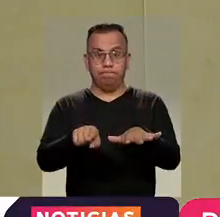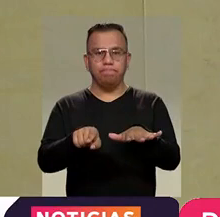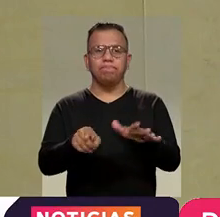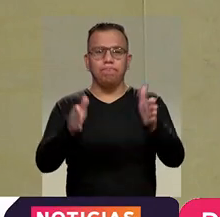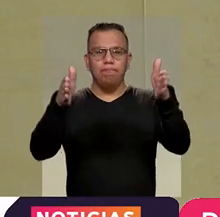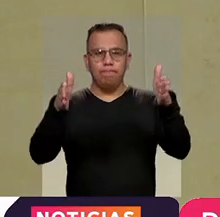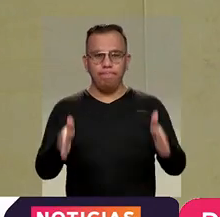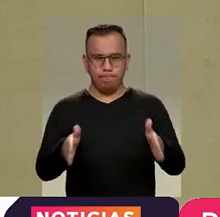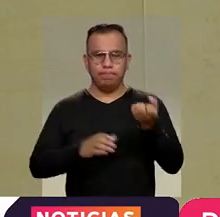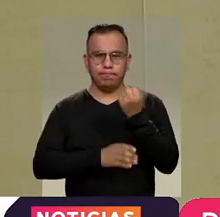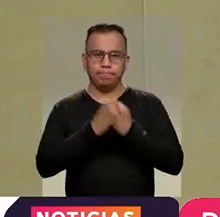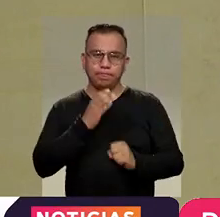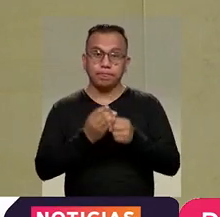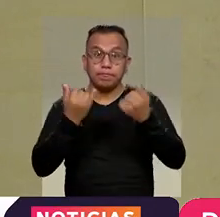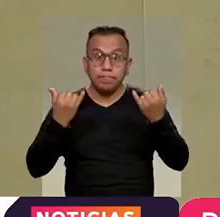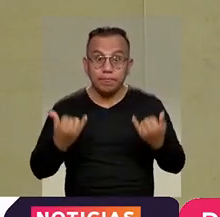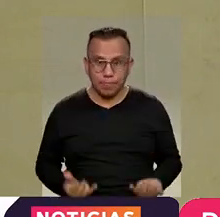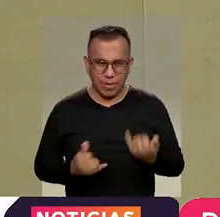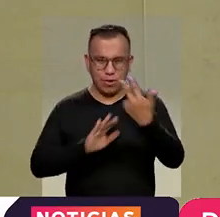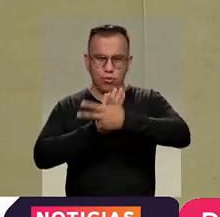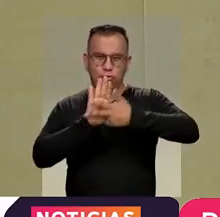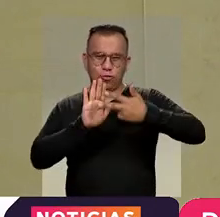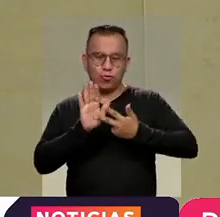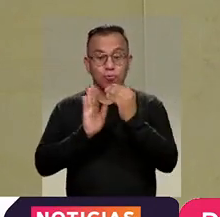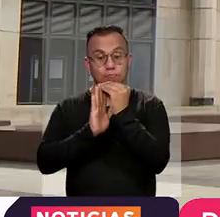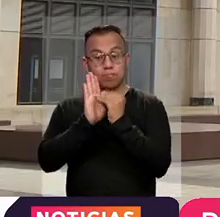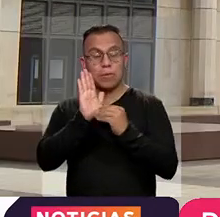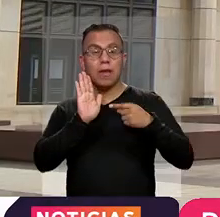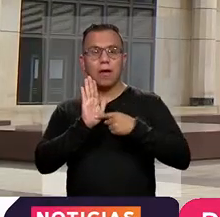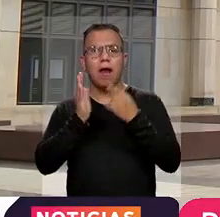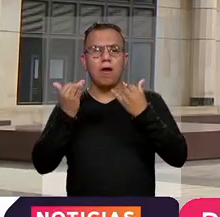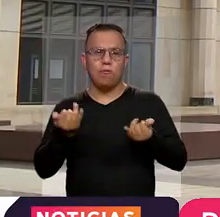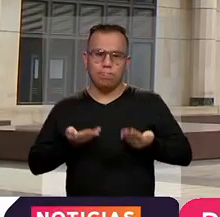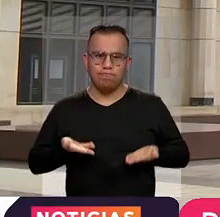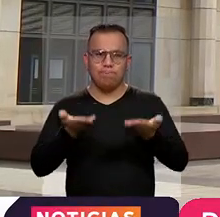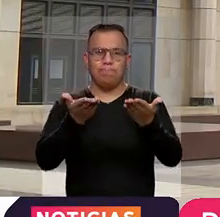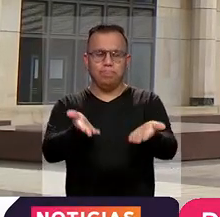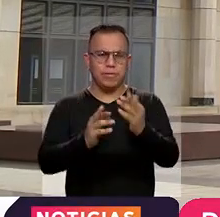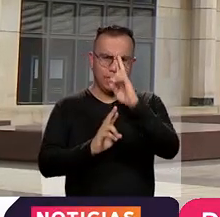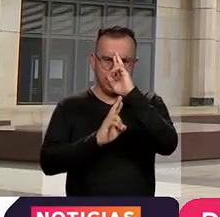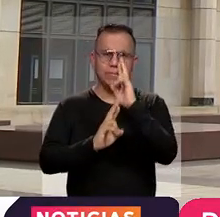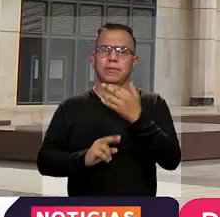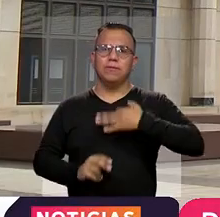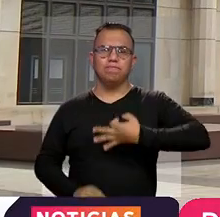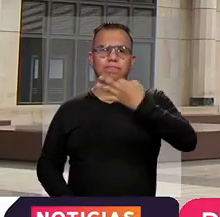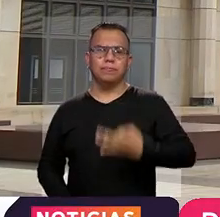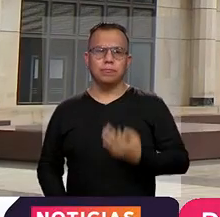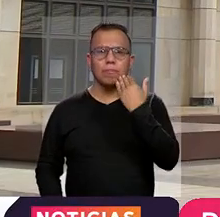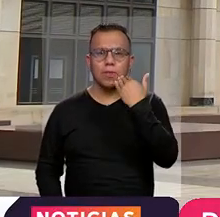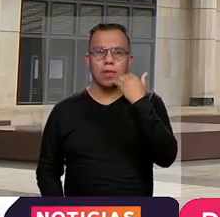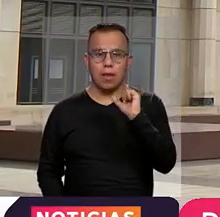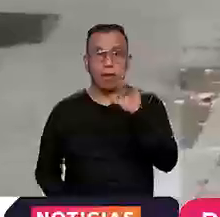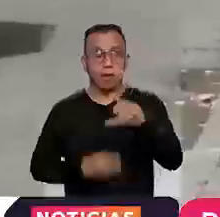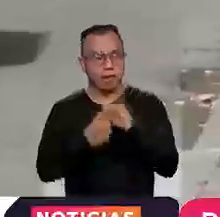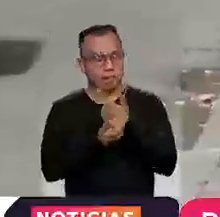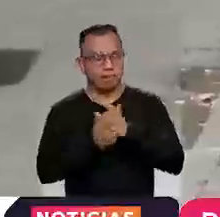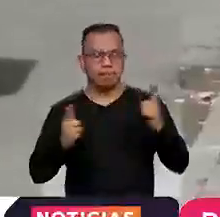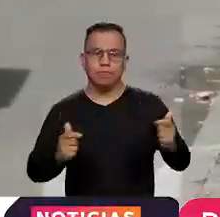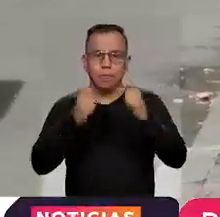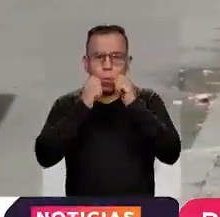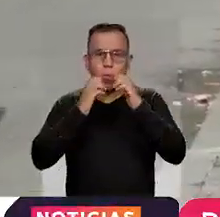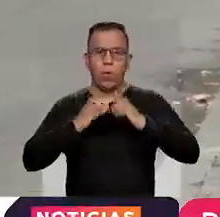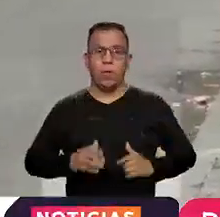de embarazo. La sentencia de la Corte Constitucional pone de manifiesto el respeto a la dignidad de la mujer y a la libertad